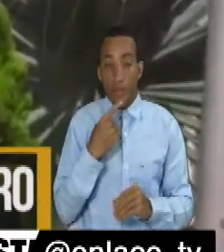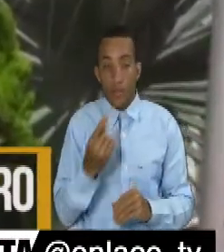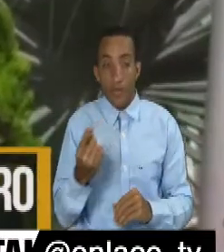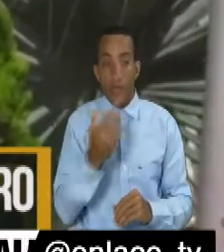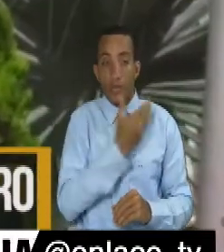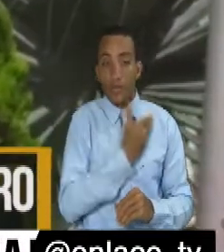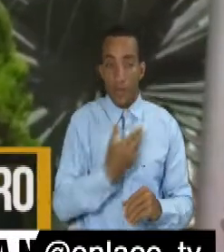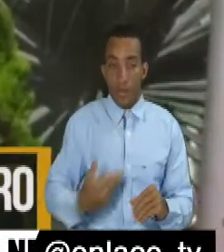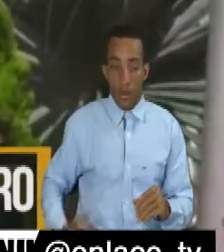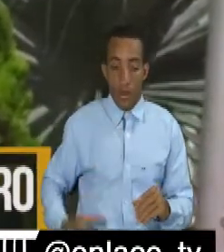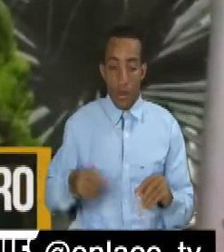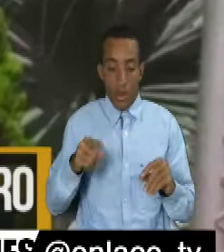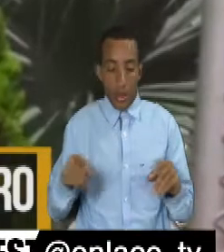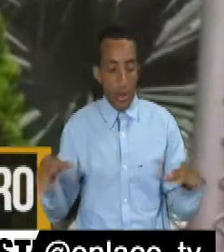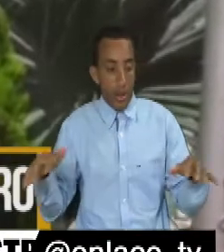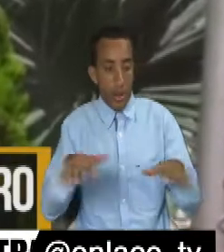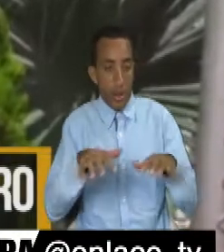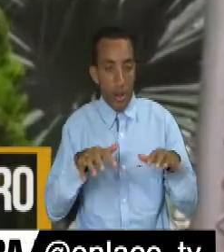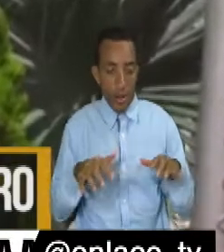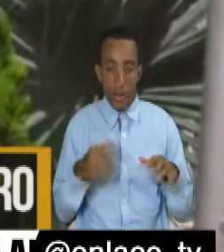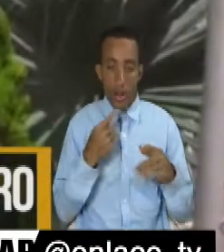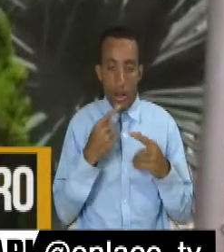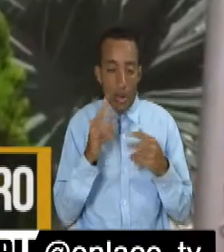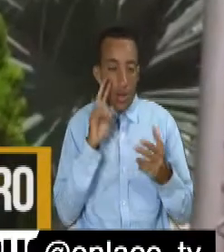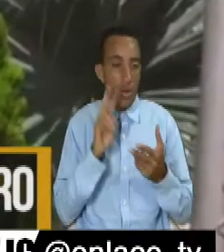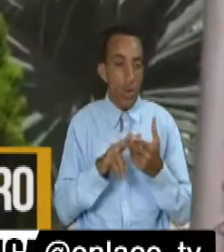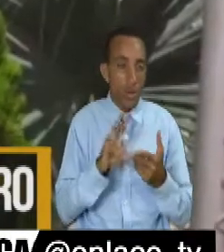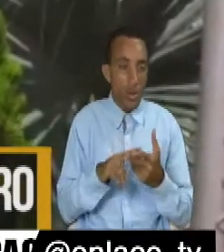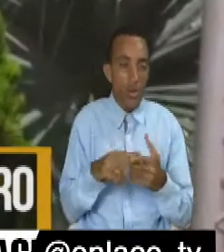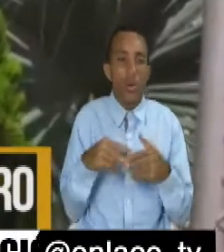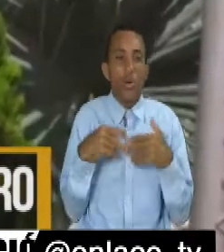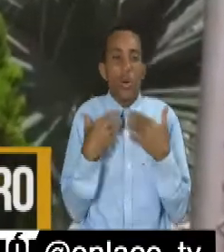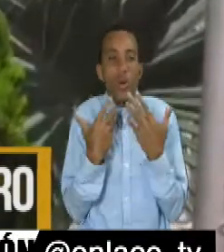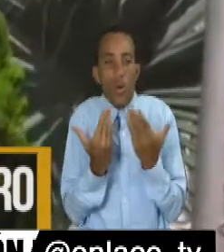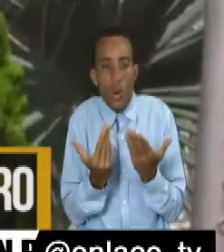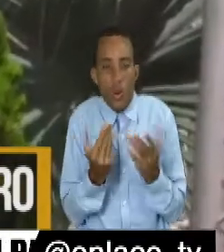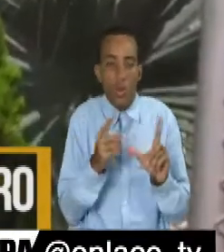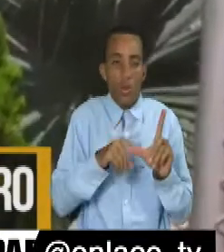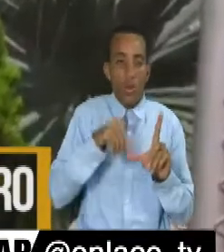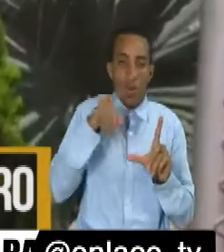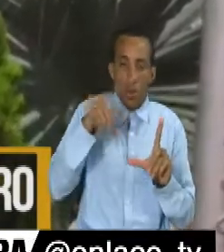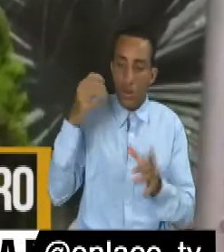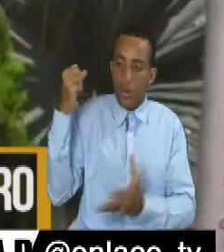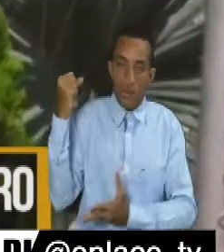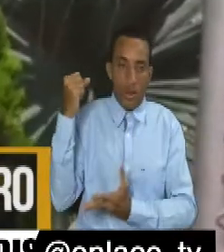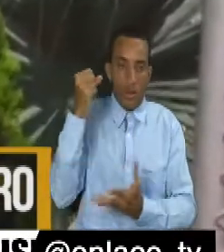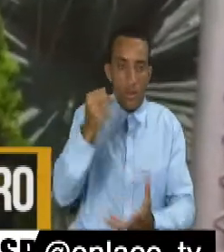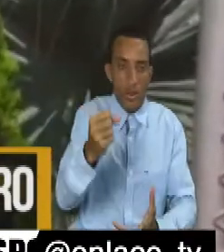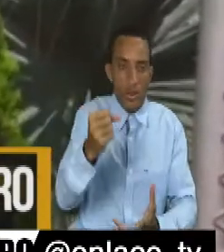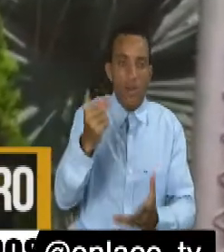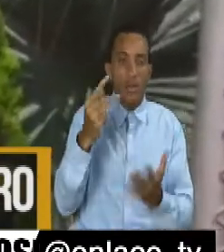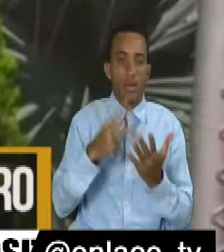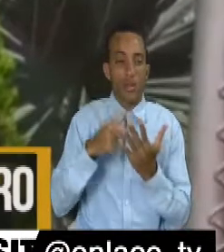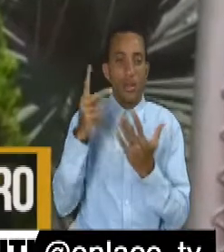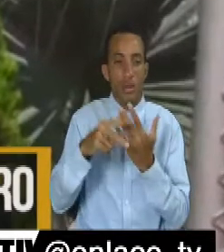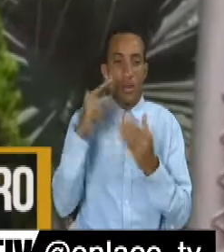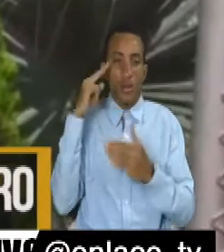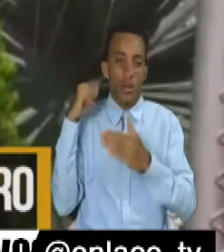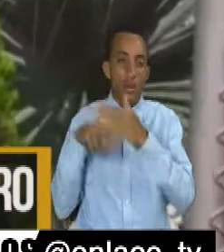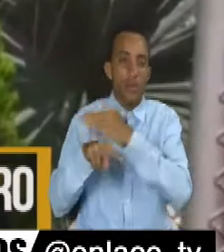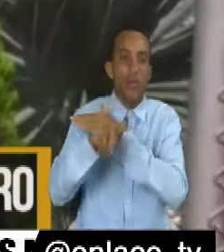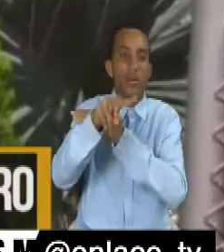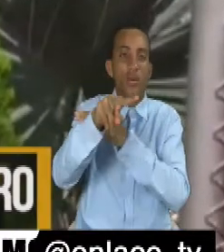esta sesión es conocer los avances y el balance de la inversión social, de la proyección social que se adelanta aquí en